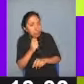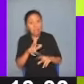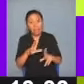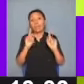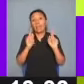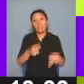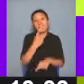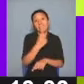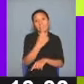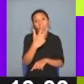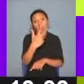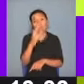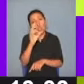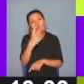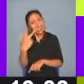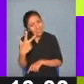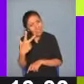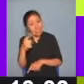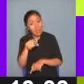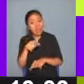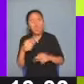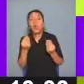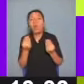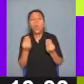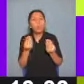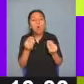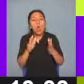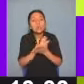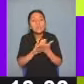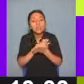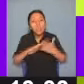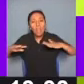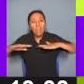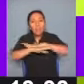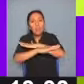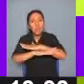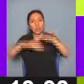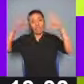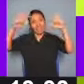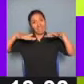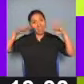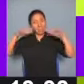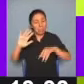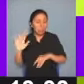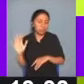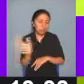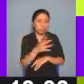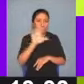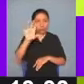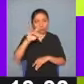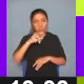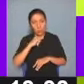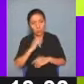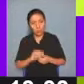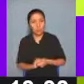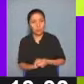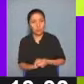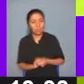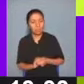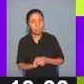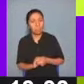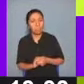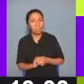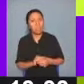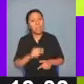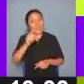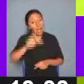103 defensa civil que tiene el Estado de rutas y de de clima digamos el tiempo en la toda la provincia eh En cuanto a a